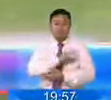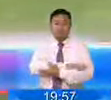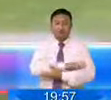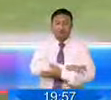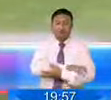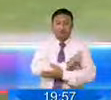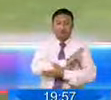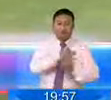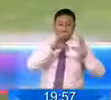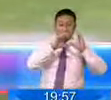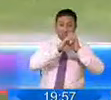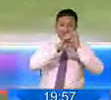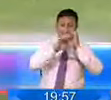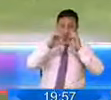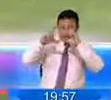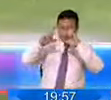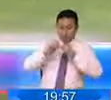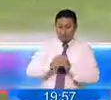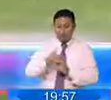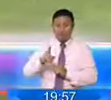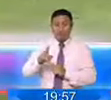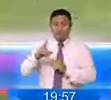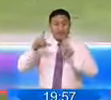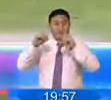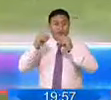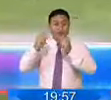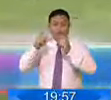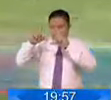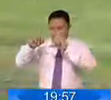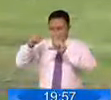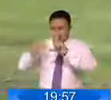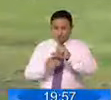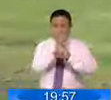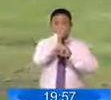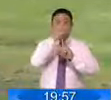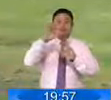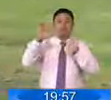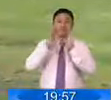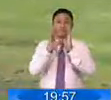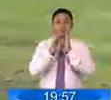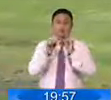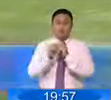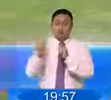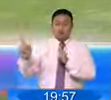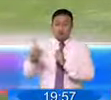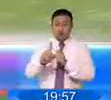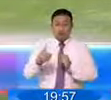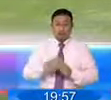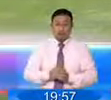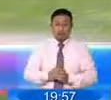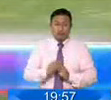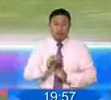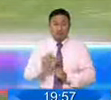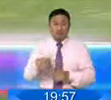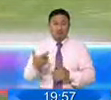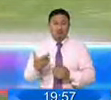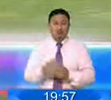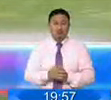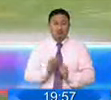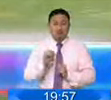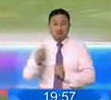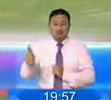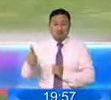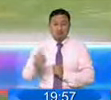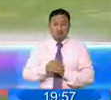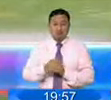Pic2Go, donde lo van a subir sus fotos inmediatamente al Facebook de cada uno de los participantes. Para ello solamente tienen los atletas